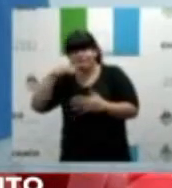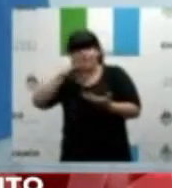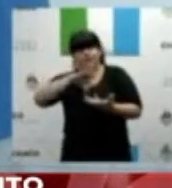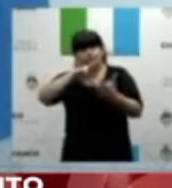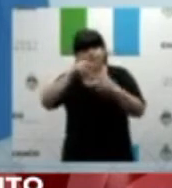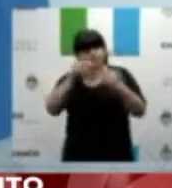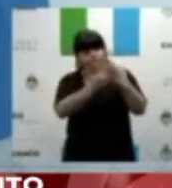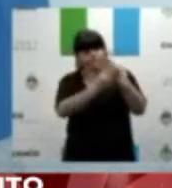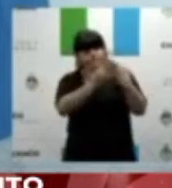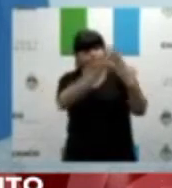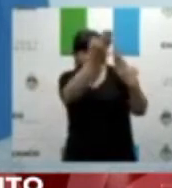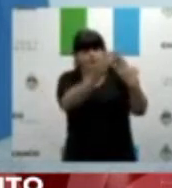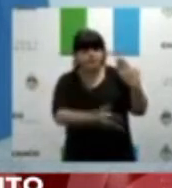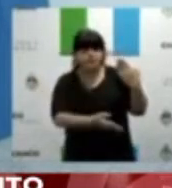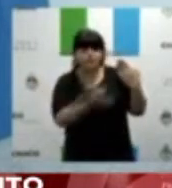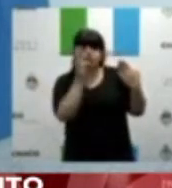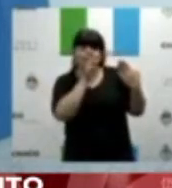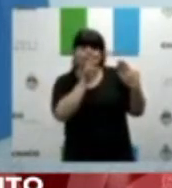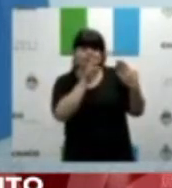Seguridad. Ayer